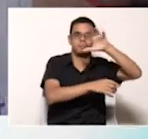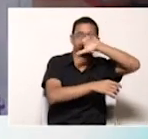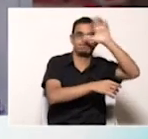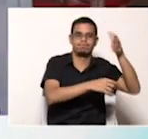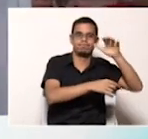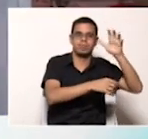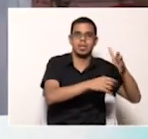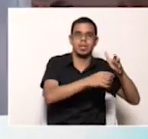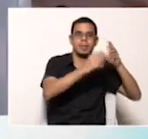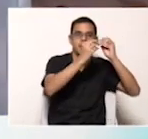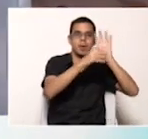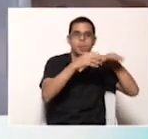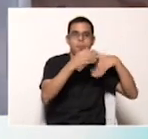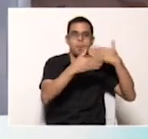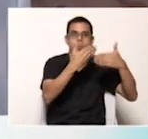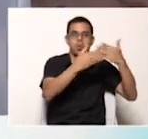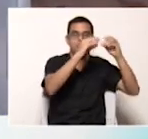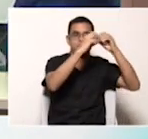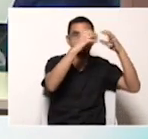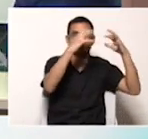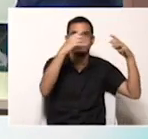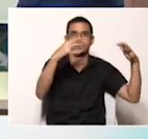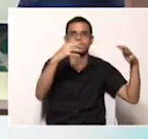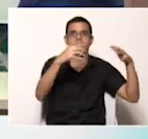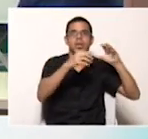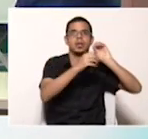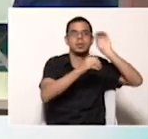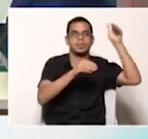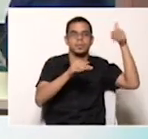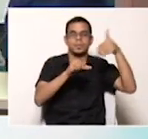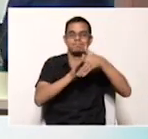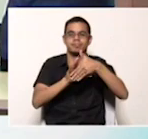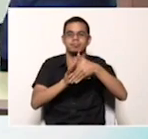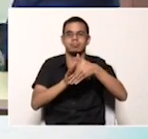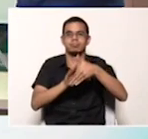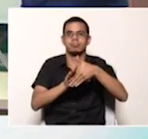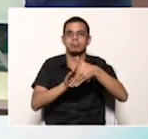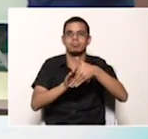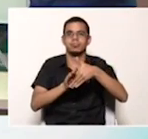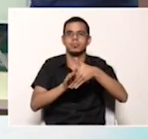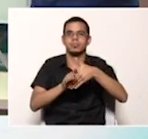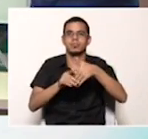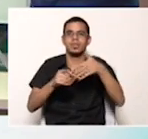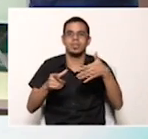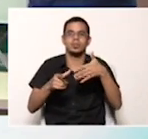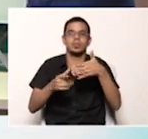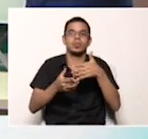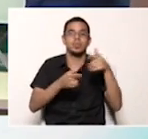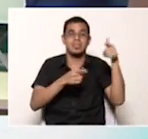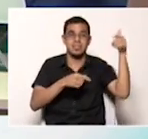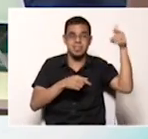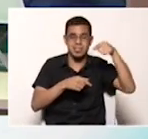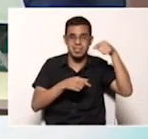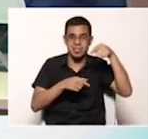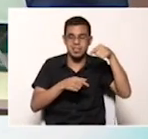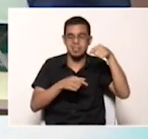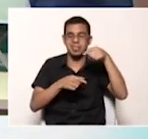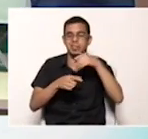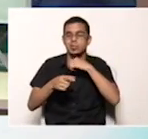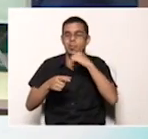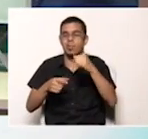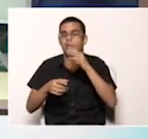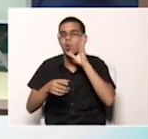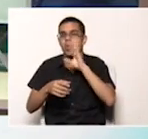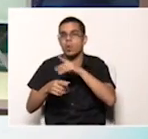emiten estos gases y estos gases dañan la capa de ozono y la capa de ozono está aquí